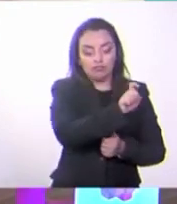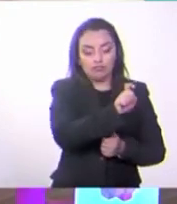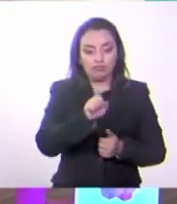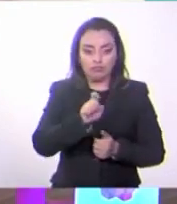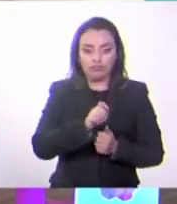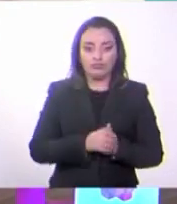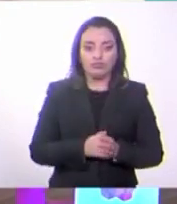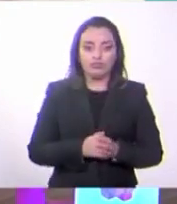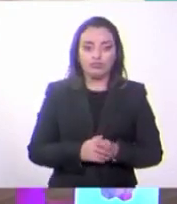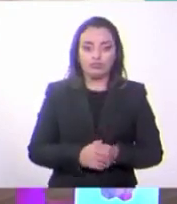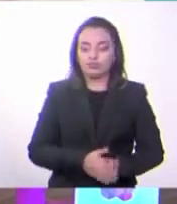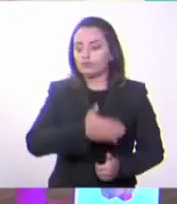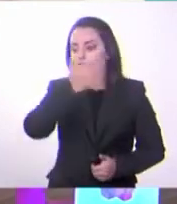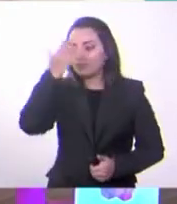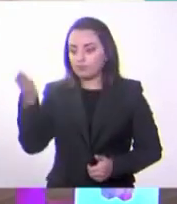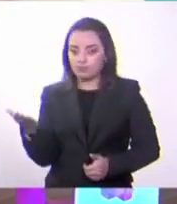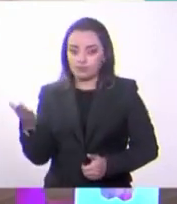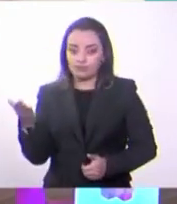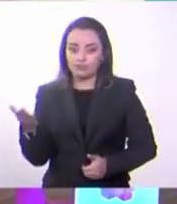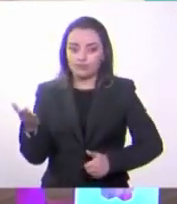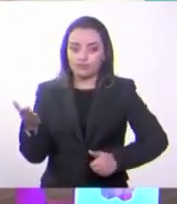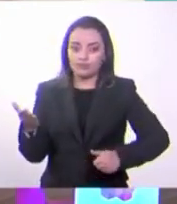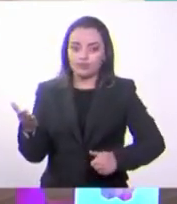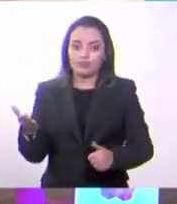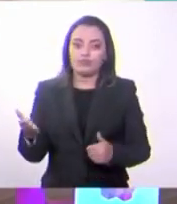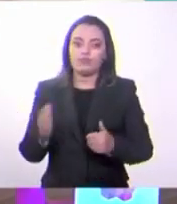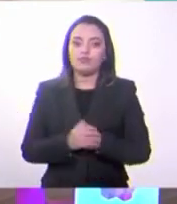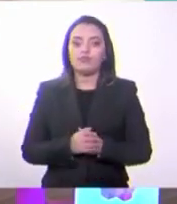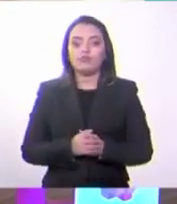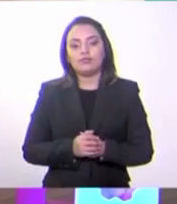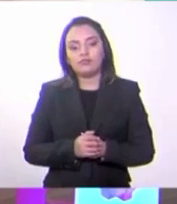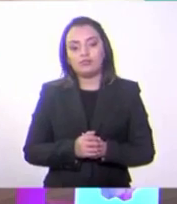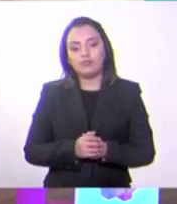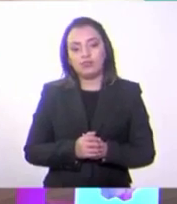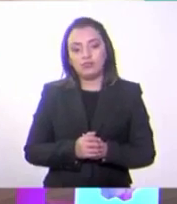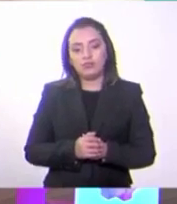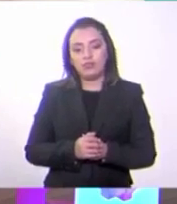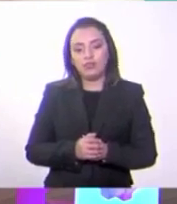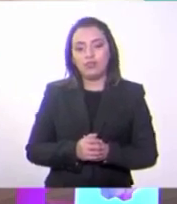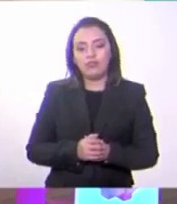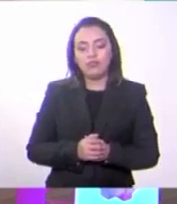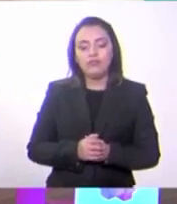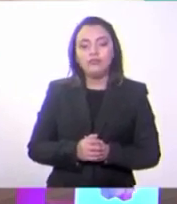que no es. ¿Por qué no es? Vamos a ver ahorita.